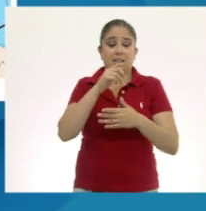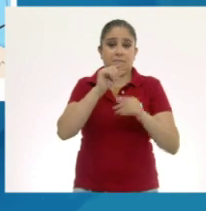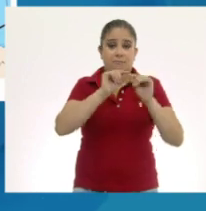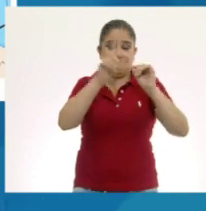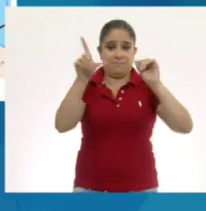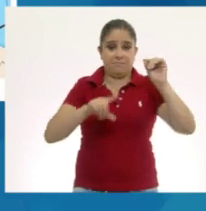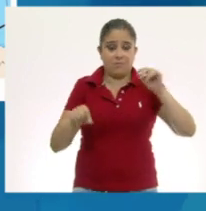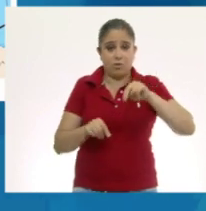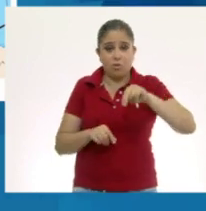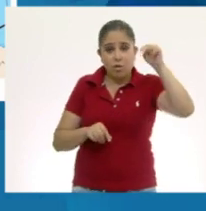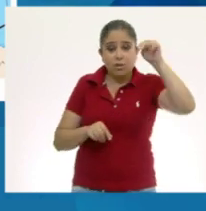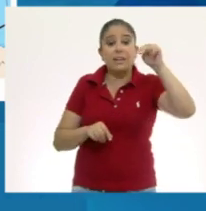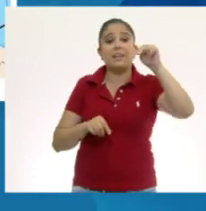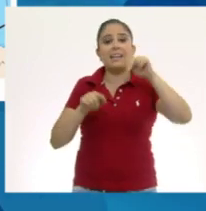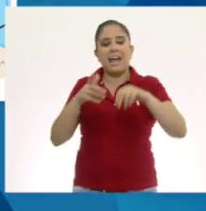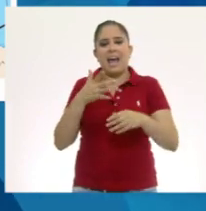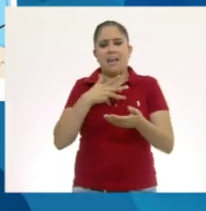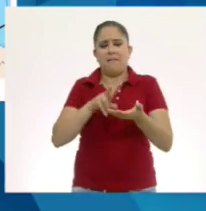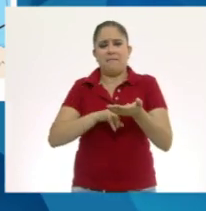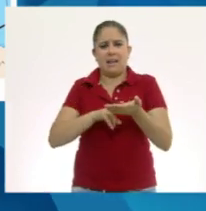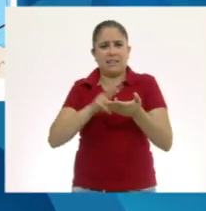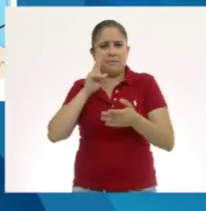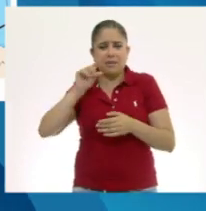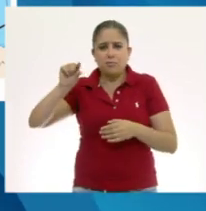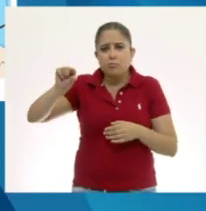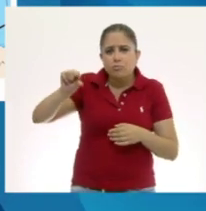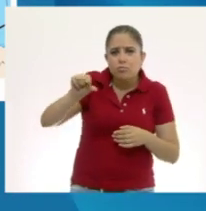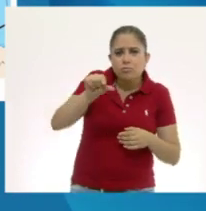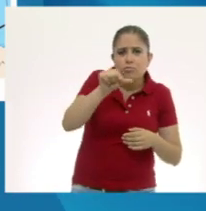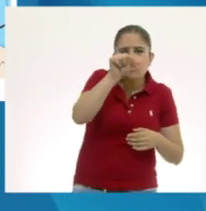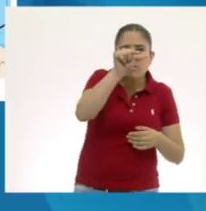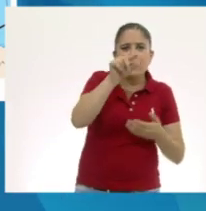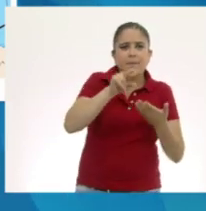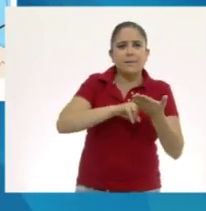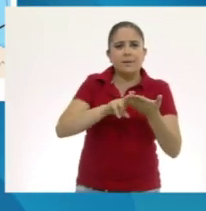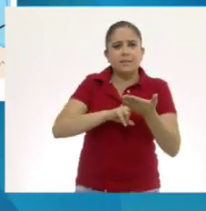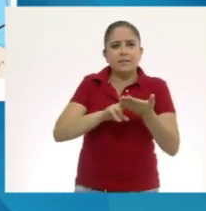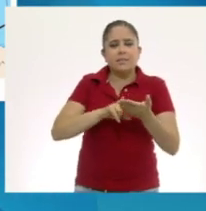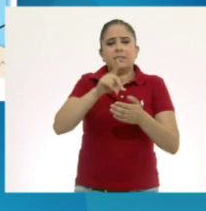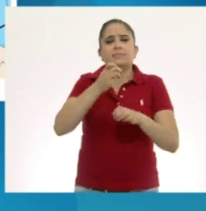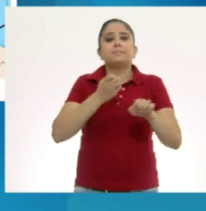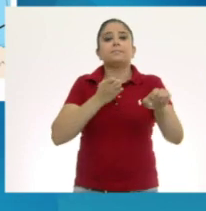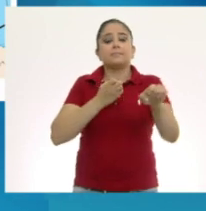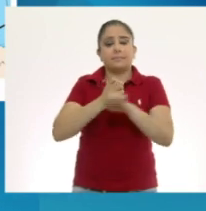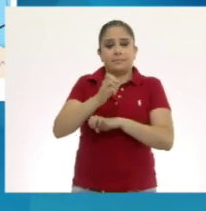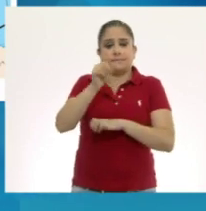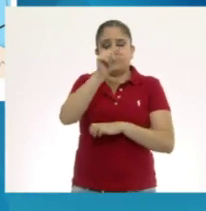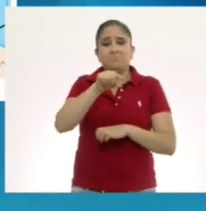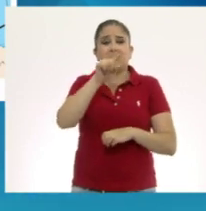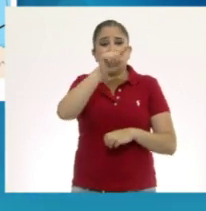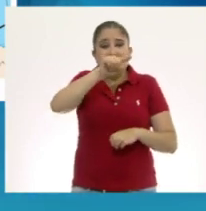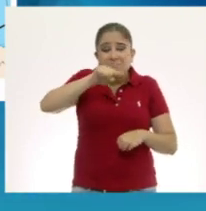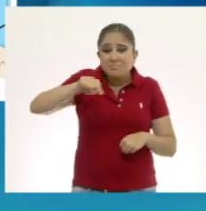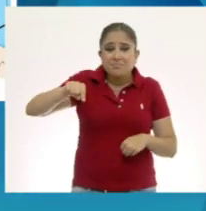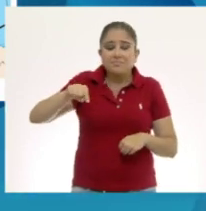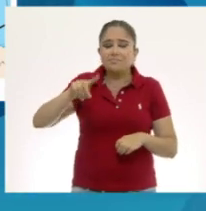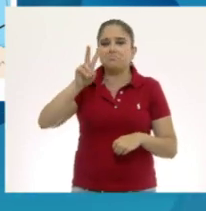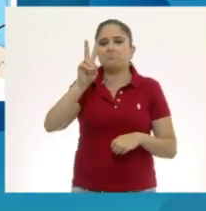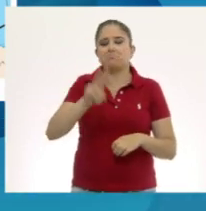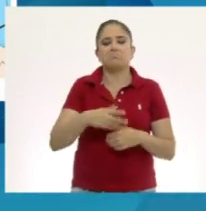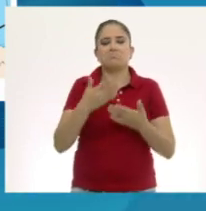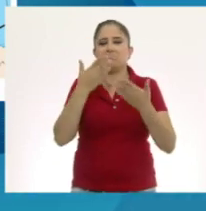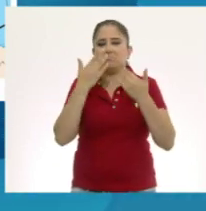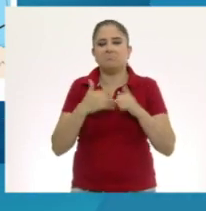que también tenemos ahí en verde, si lo pueden ver en pantalla, a los estados que difícilmente, por